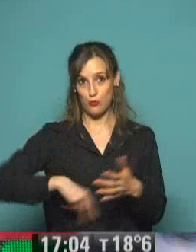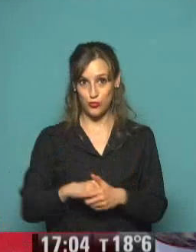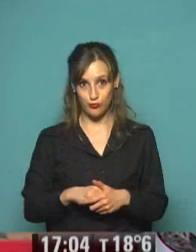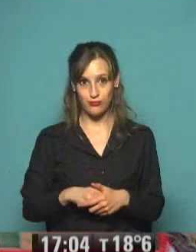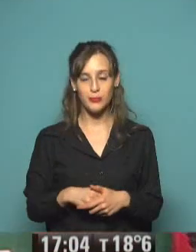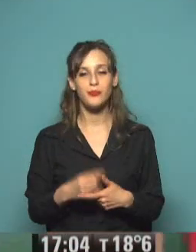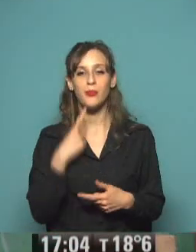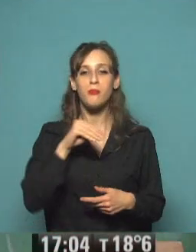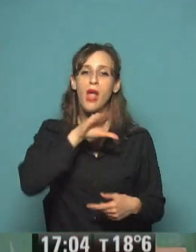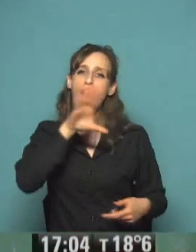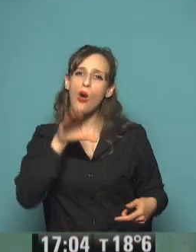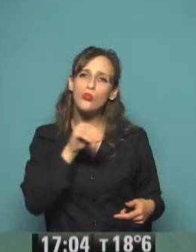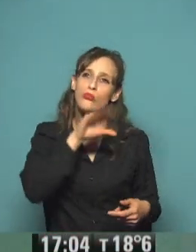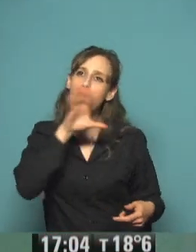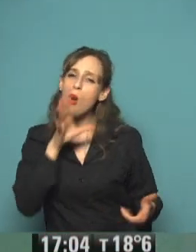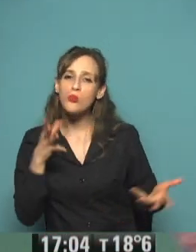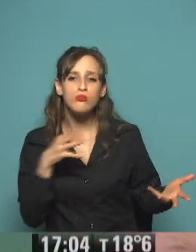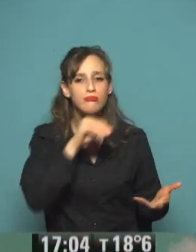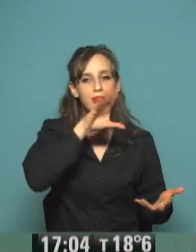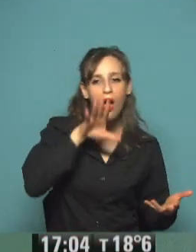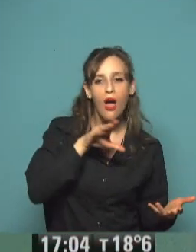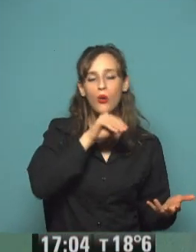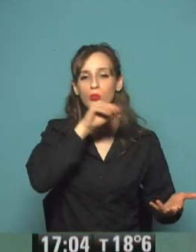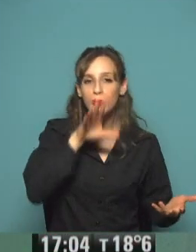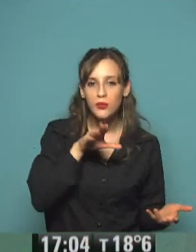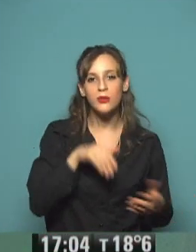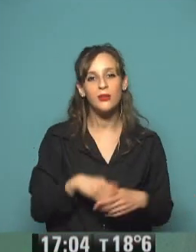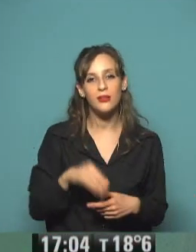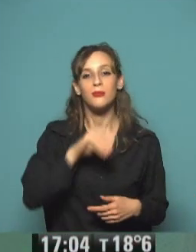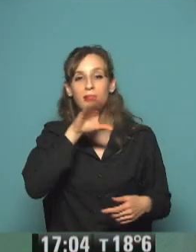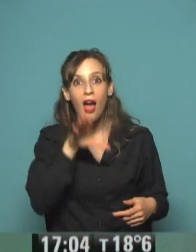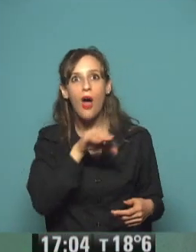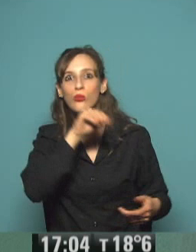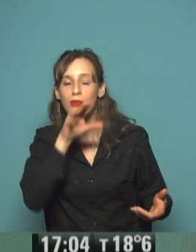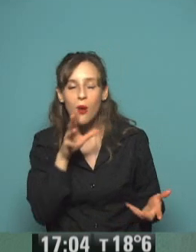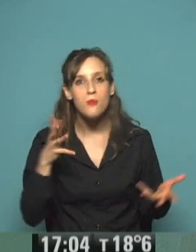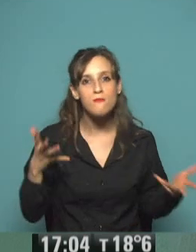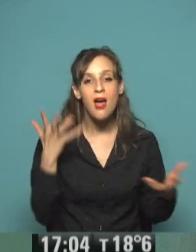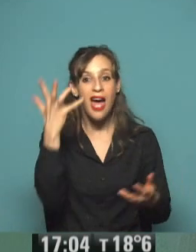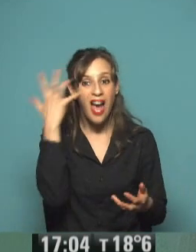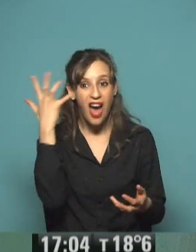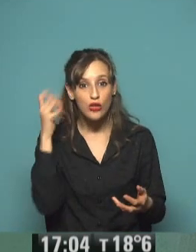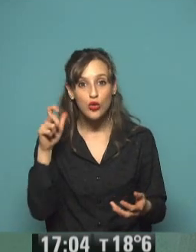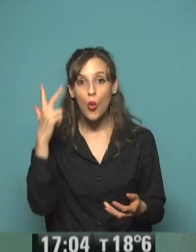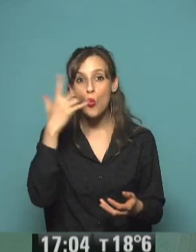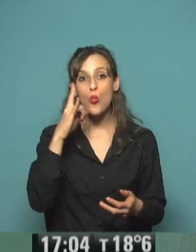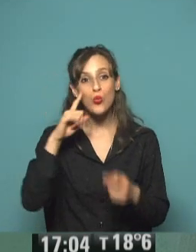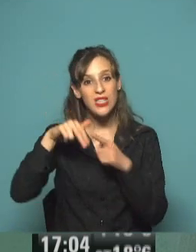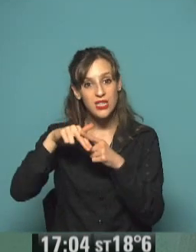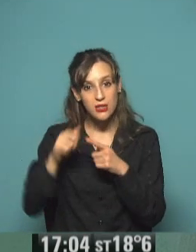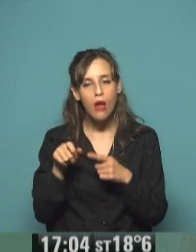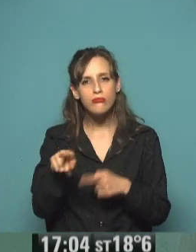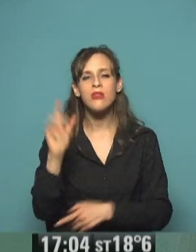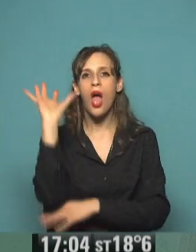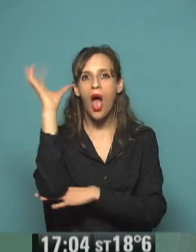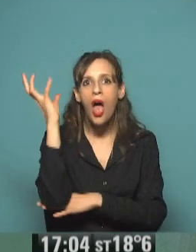parece? Miau, miau por aquí, miau, miau por allá, miau, miau por acá. El gatito guiña, maulla y trepa